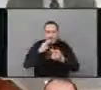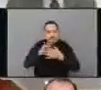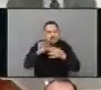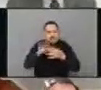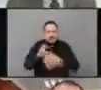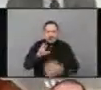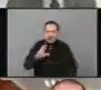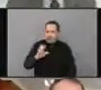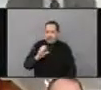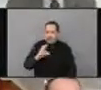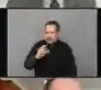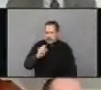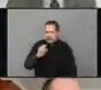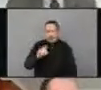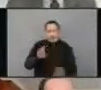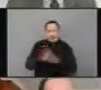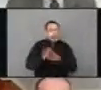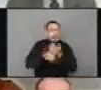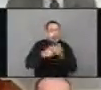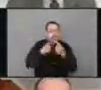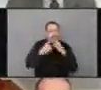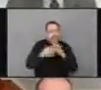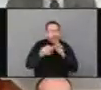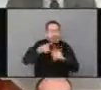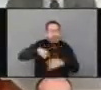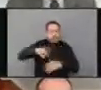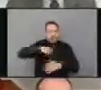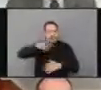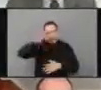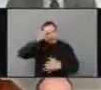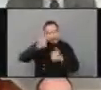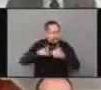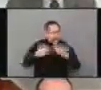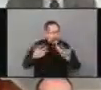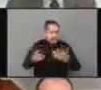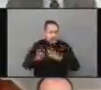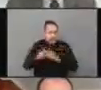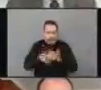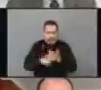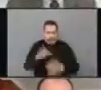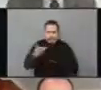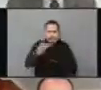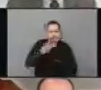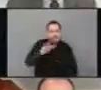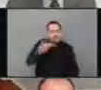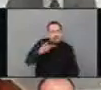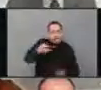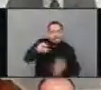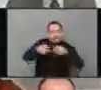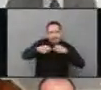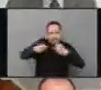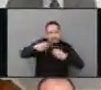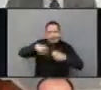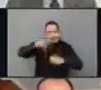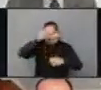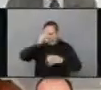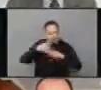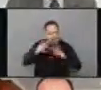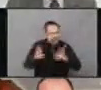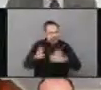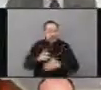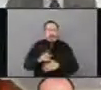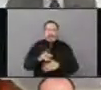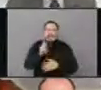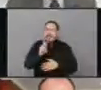porque hay otra, otra en la que estamos de acuerdo, bueno, aquí sí, las tres magistraturas, que es inexistente, pero en la